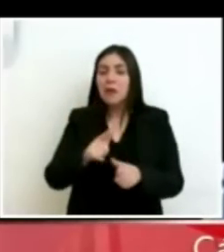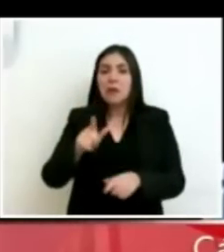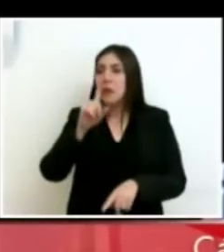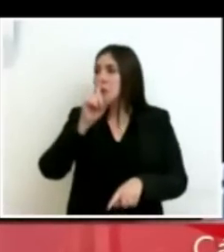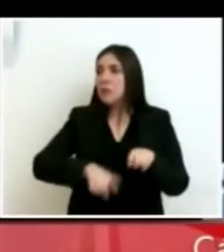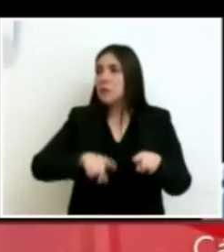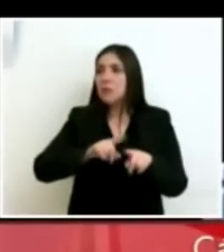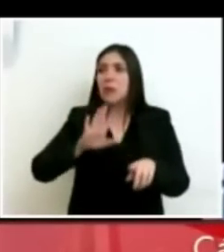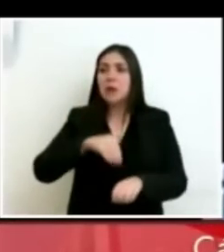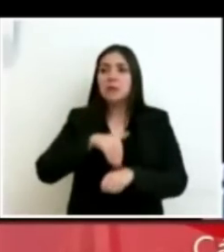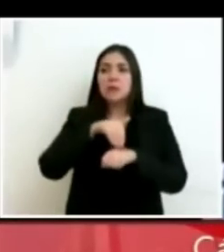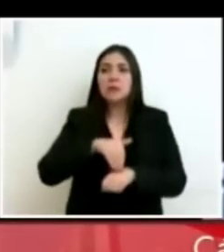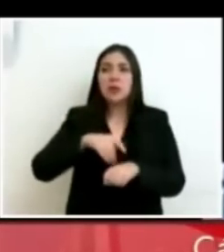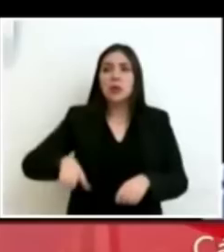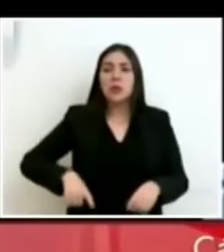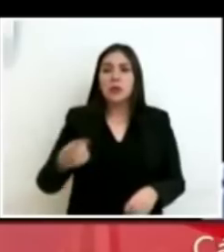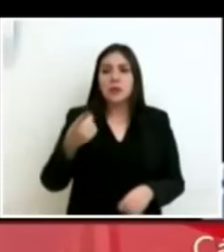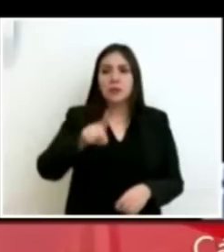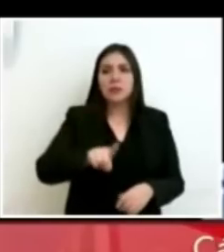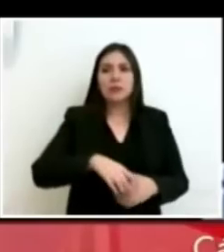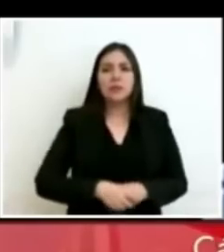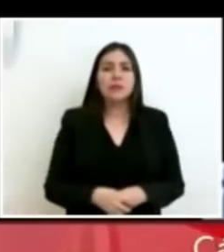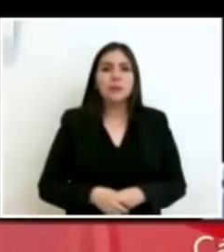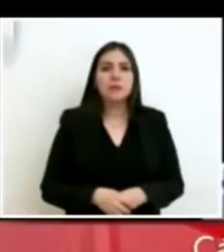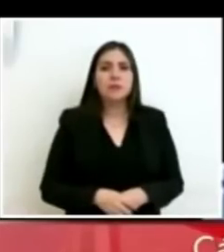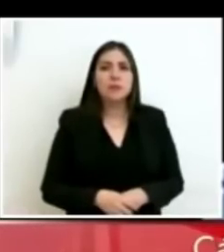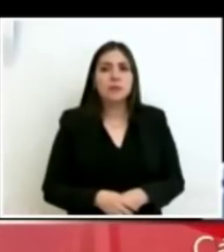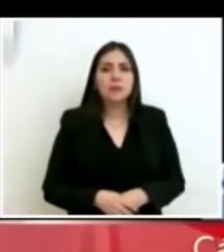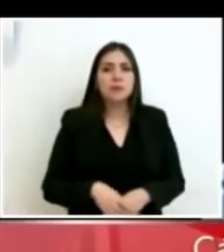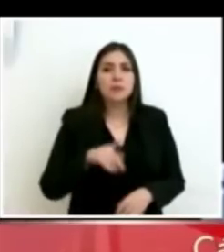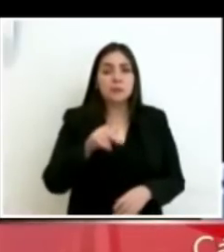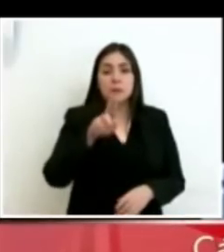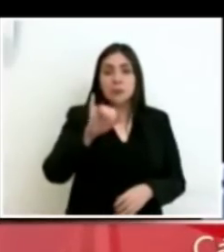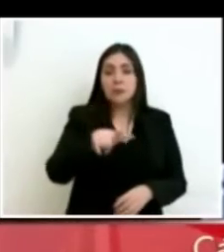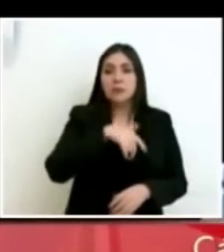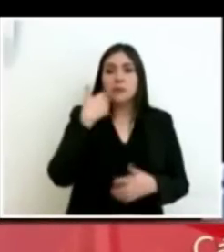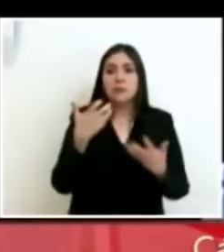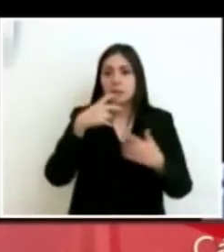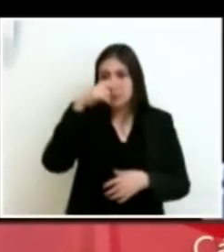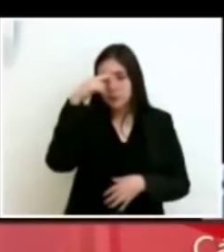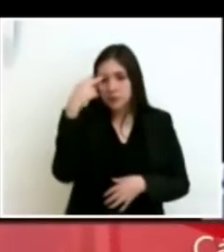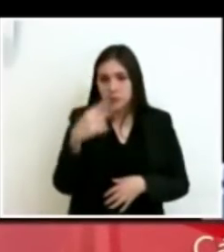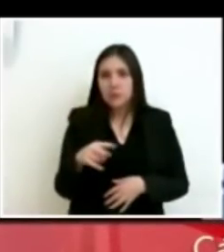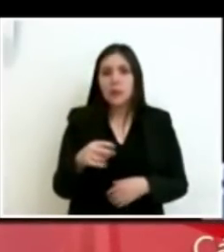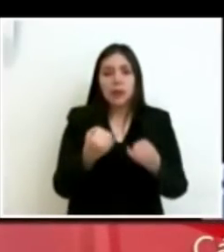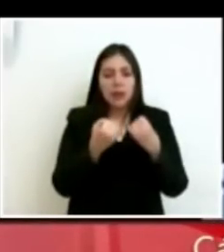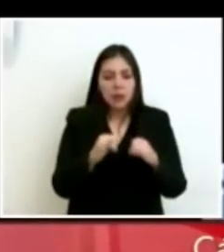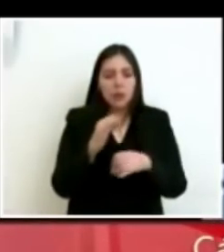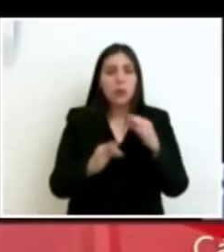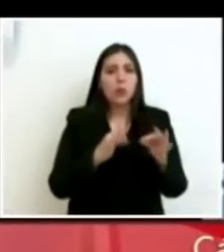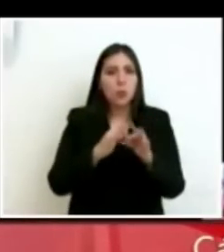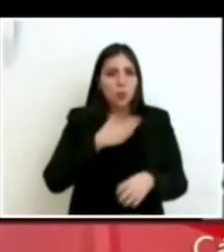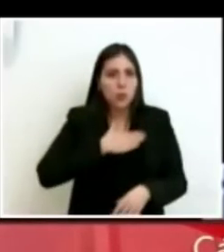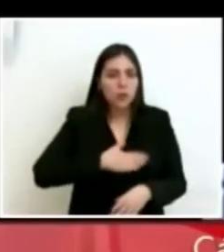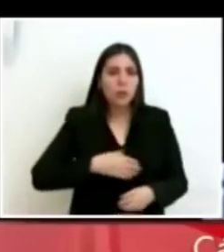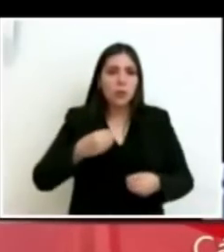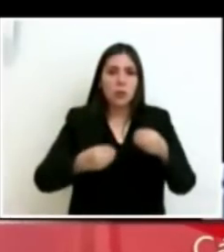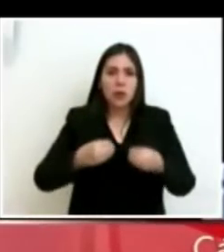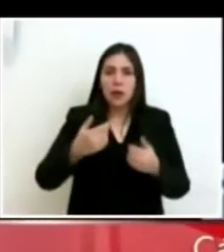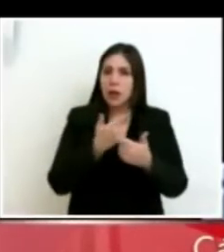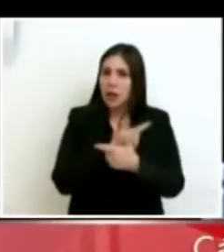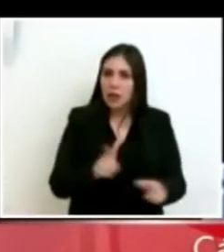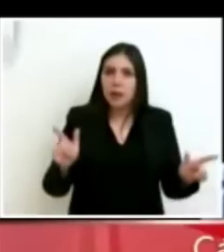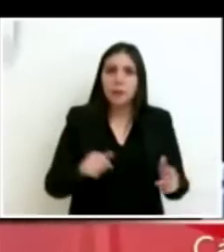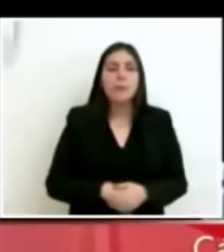que diga el gobierno. Porque en el PRI queremos un México con justicia, independiente y jueces libres. Porque